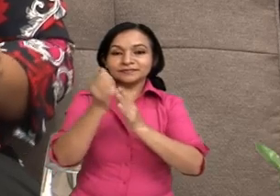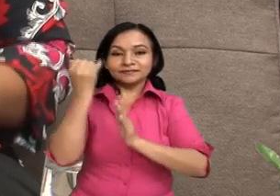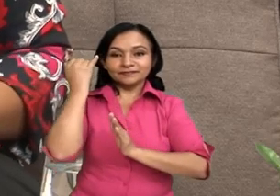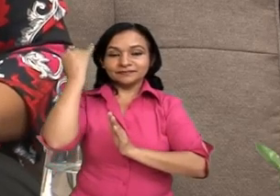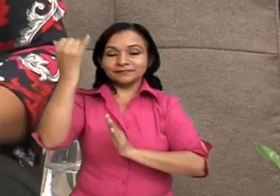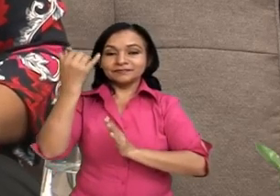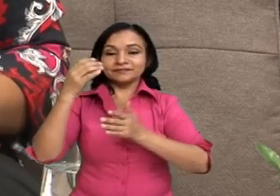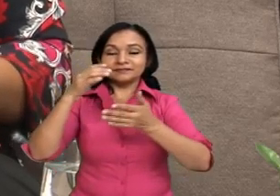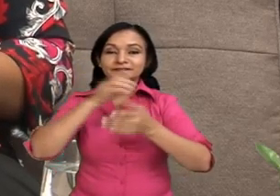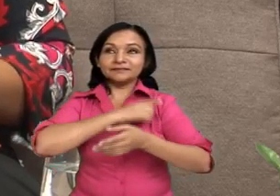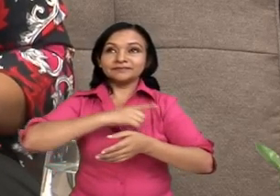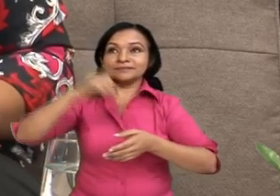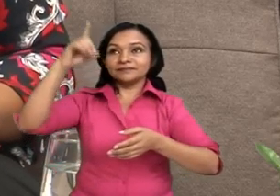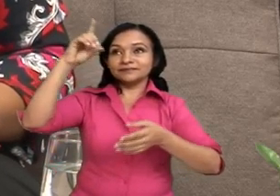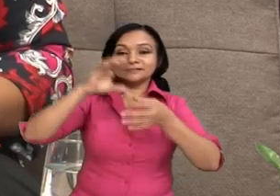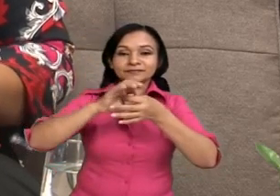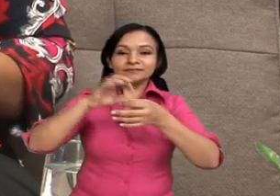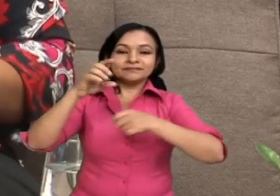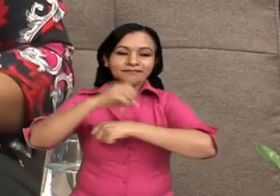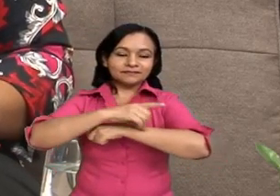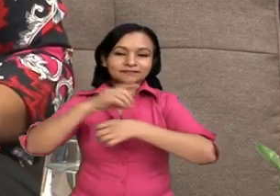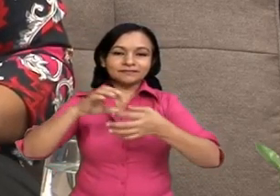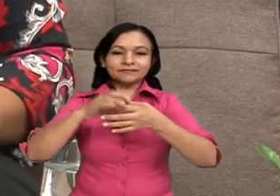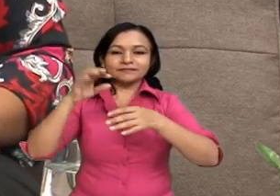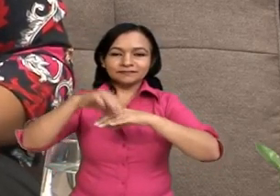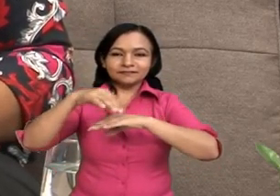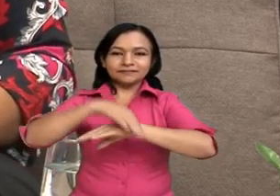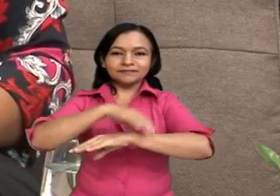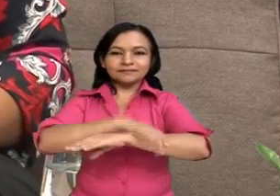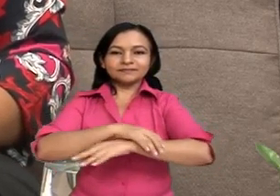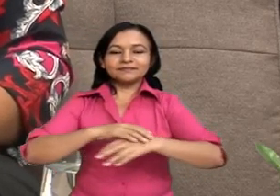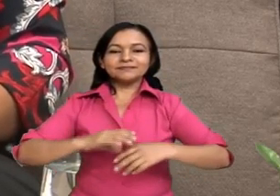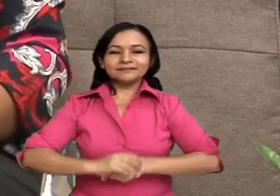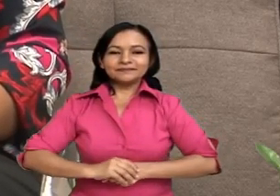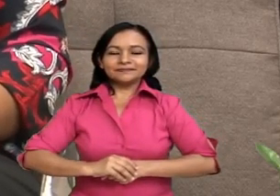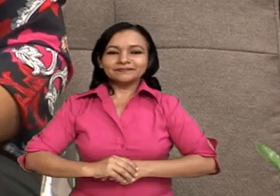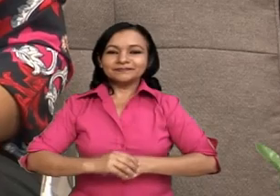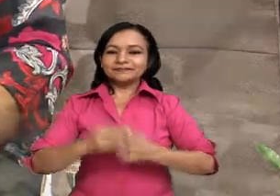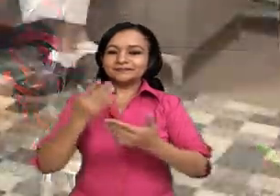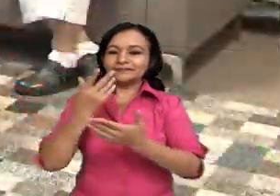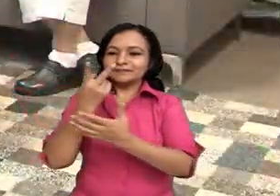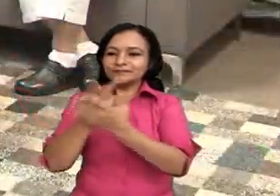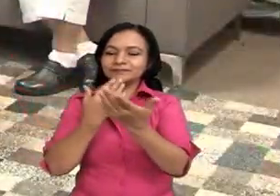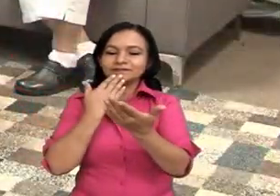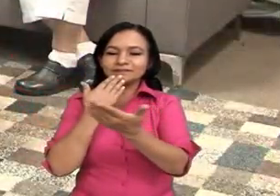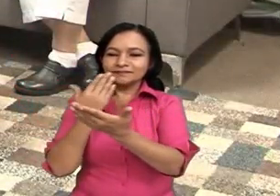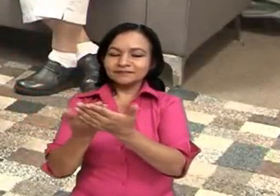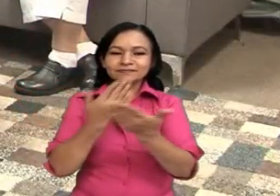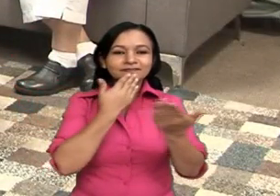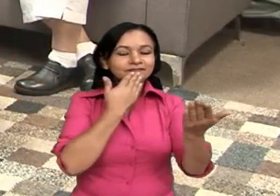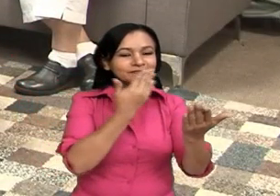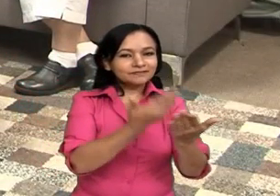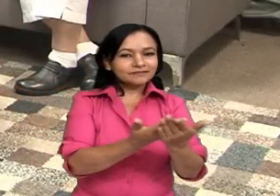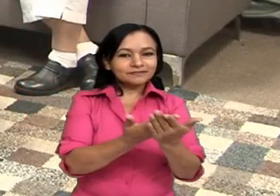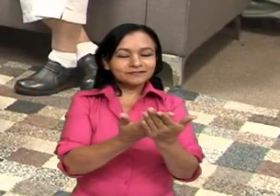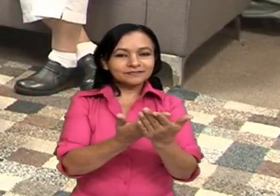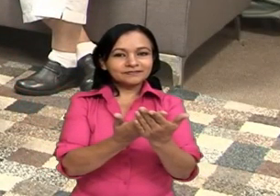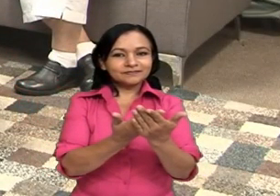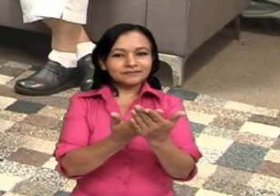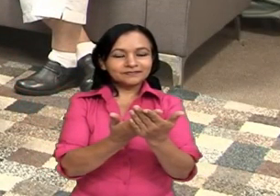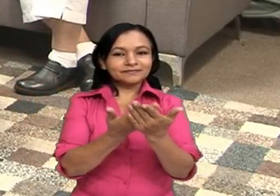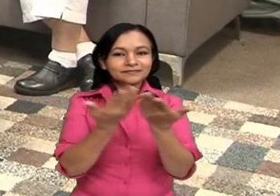la mano de Dios, del comandante Daniel y la compañera Rosario. Bueno, a ambas no me resta más que agradecer. Obviamente hay puntos sobre